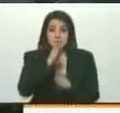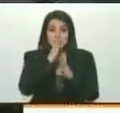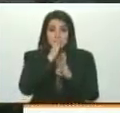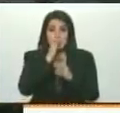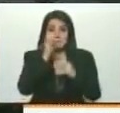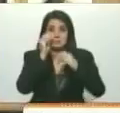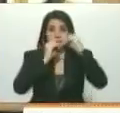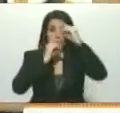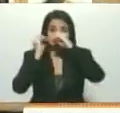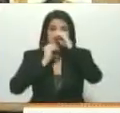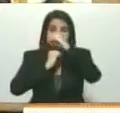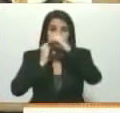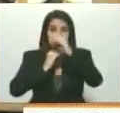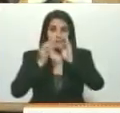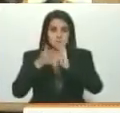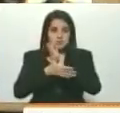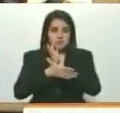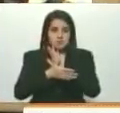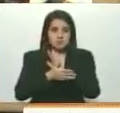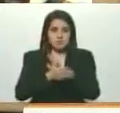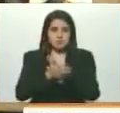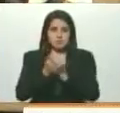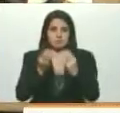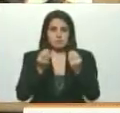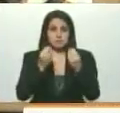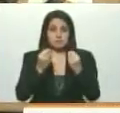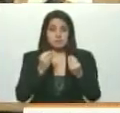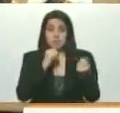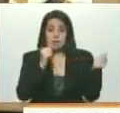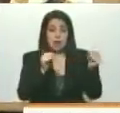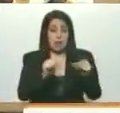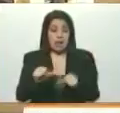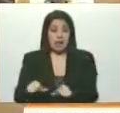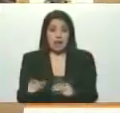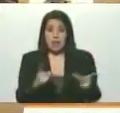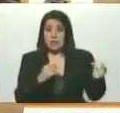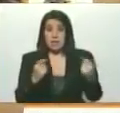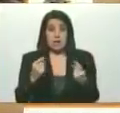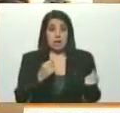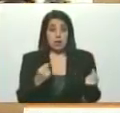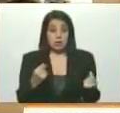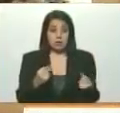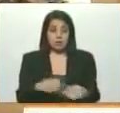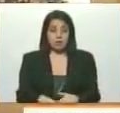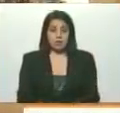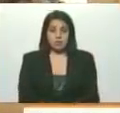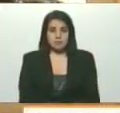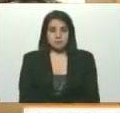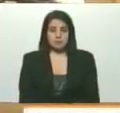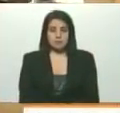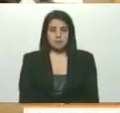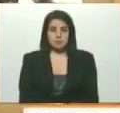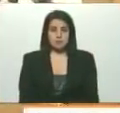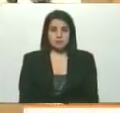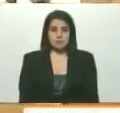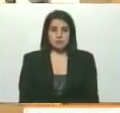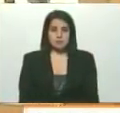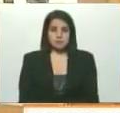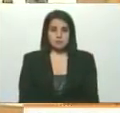banesco a la destrucción del cono monetario se llevan los bolívares en la